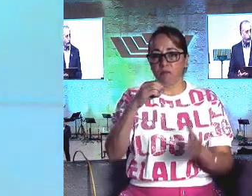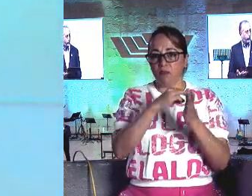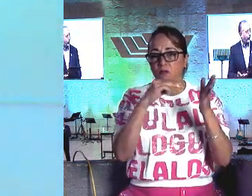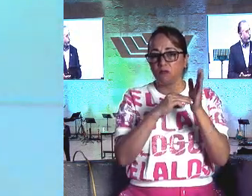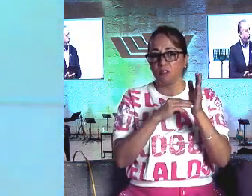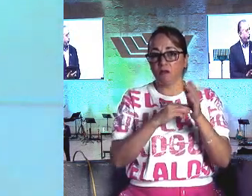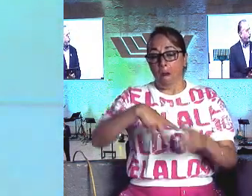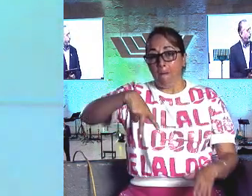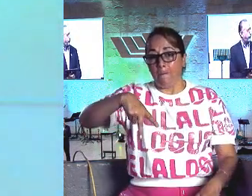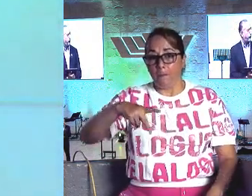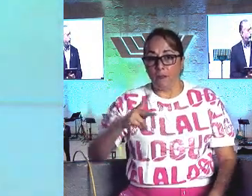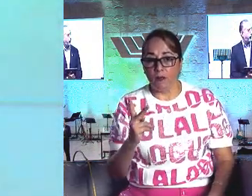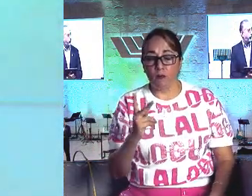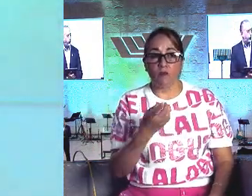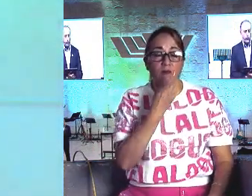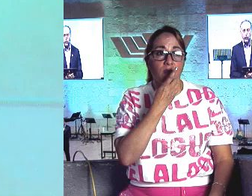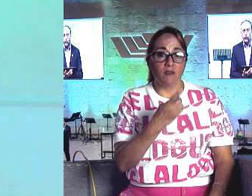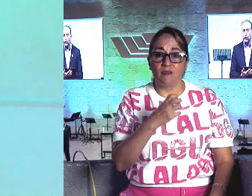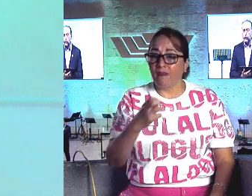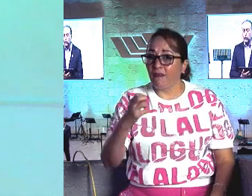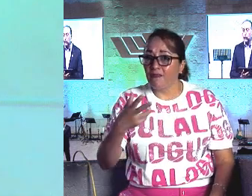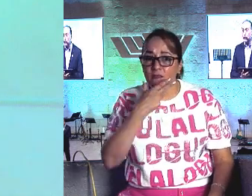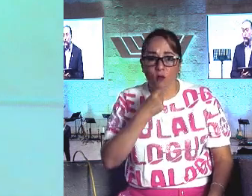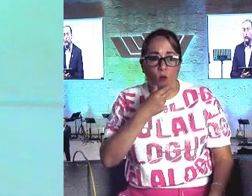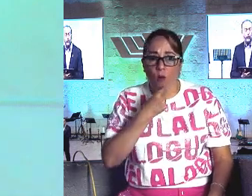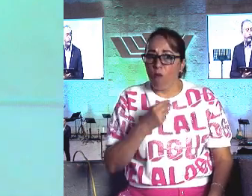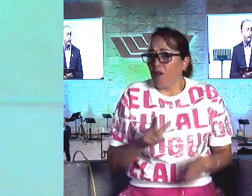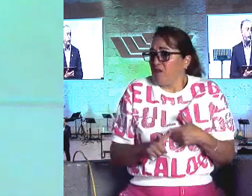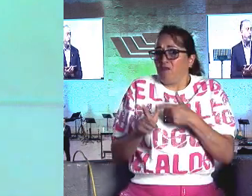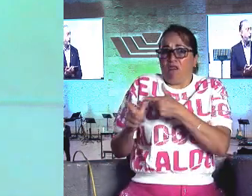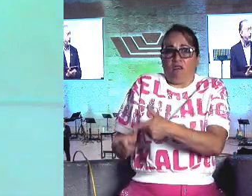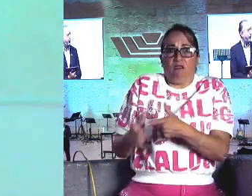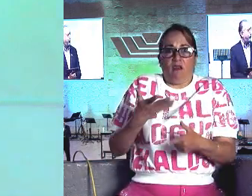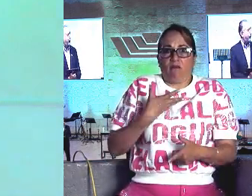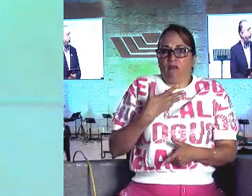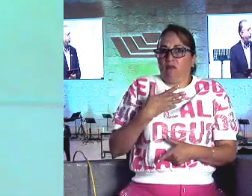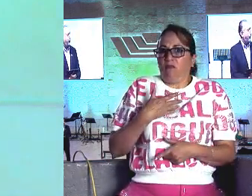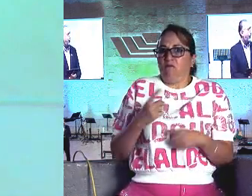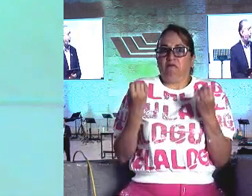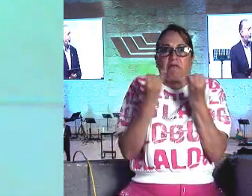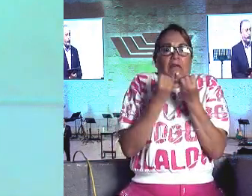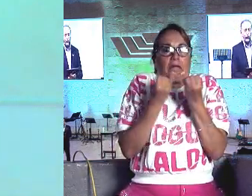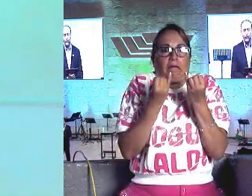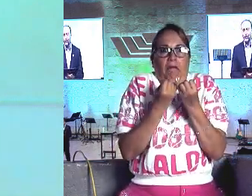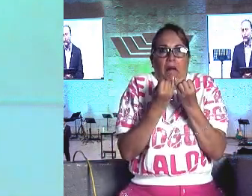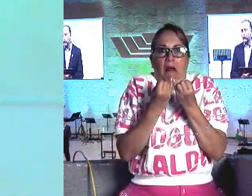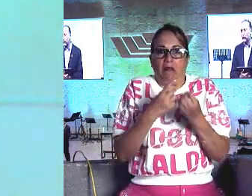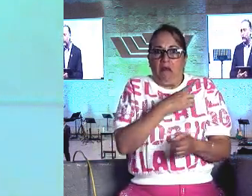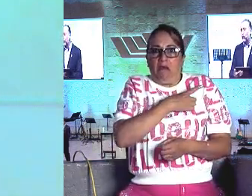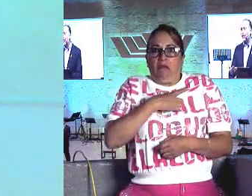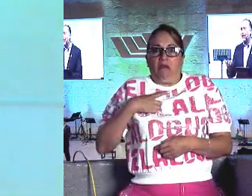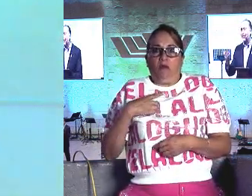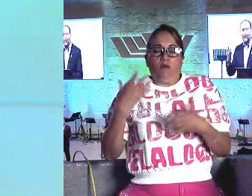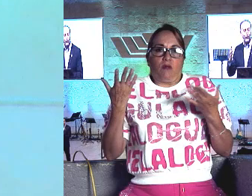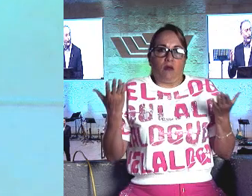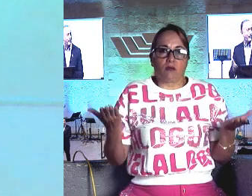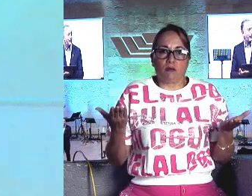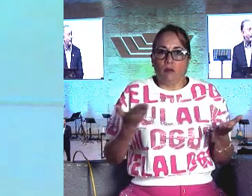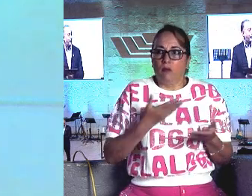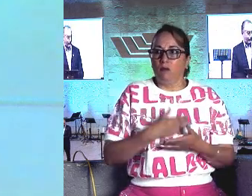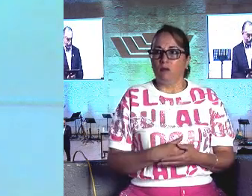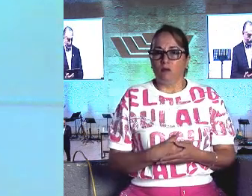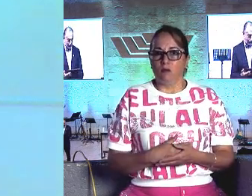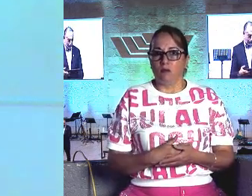no saco de deudas. ¿Cómo con 10 millones? Pues ¿cuánto debes? No, pues como 15. Ah, no, pues necesitas como 50 licitaciones de